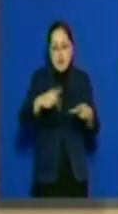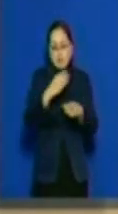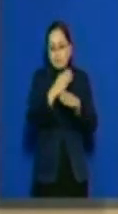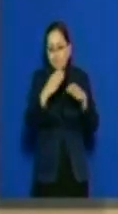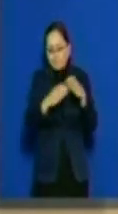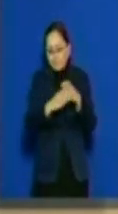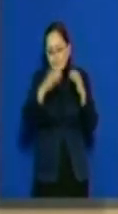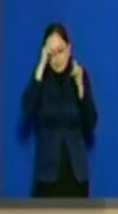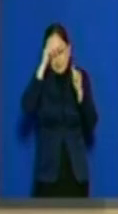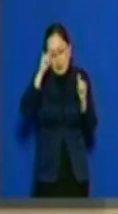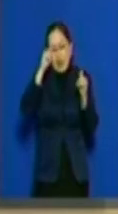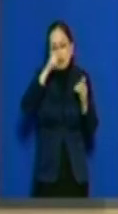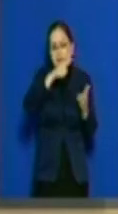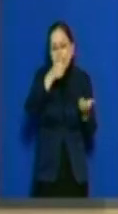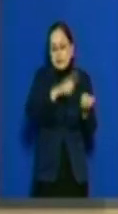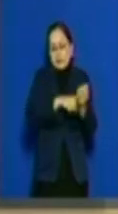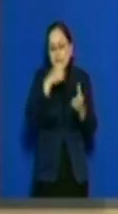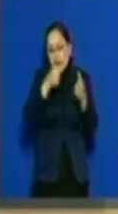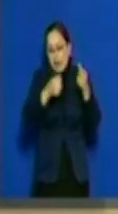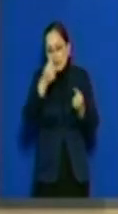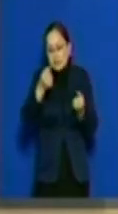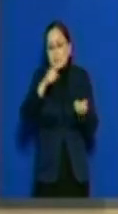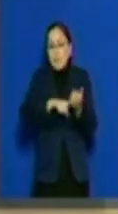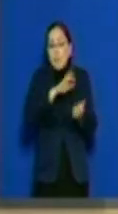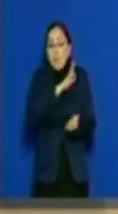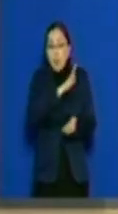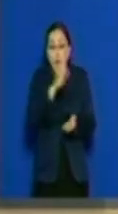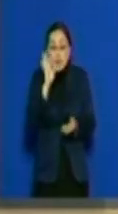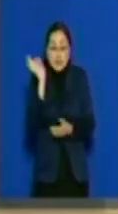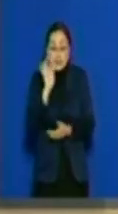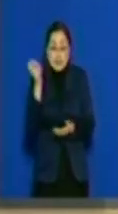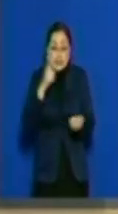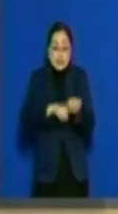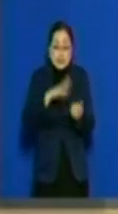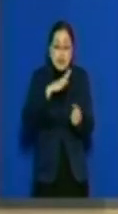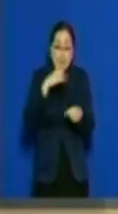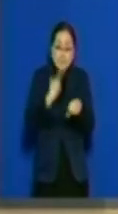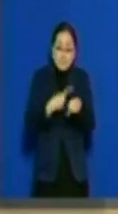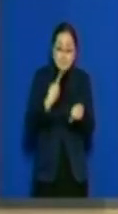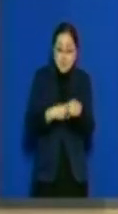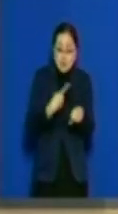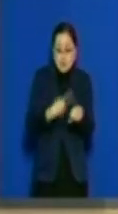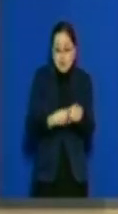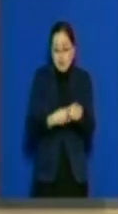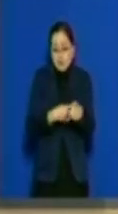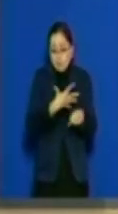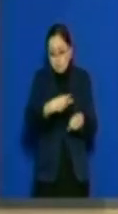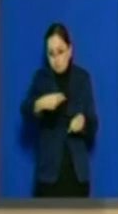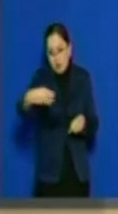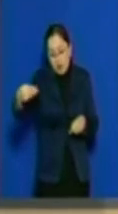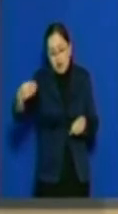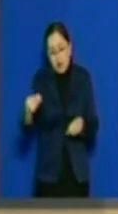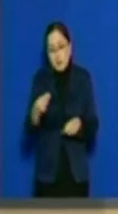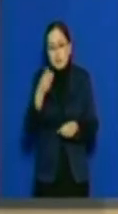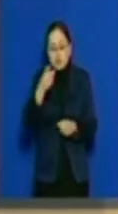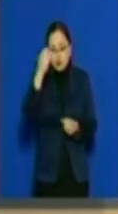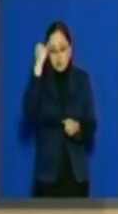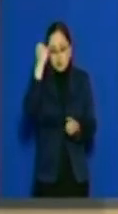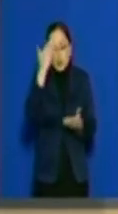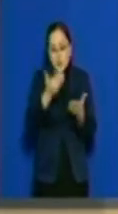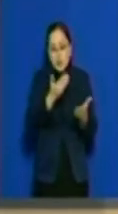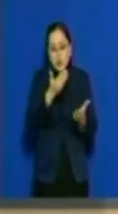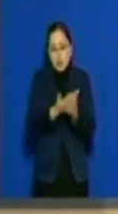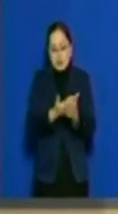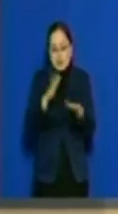lácteos que pudieran estar infectados con alguna de estas enfermedades. Y para esto se propone modificar